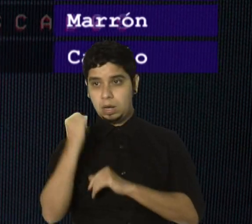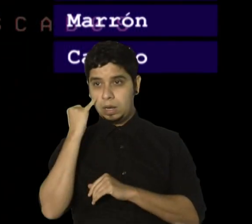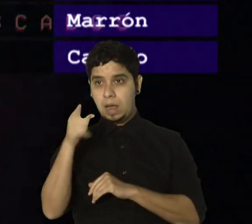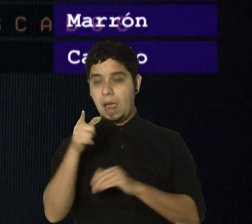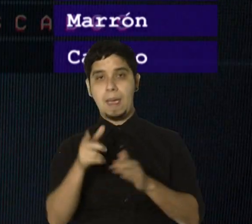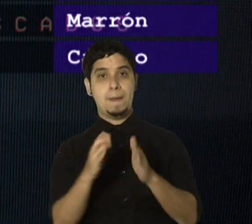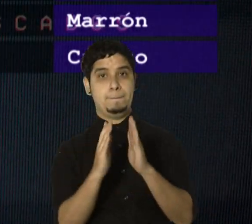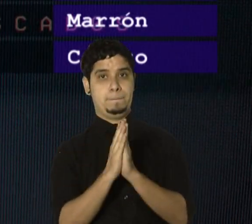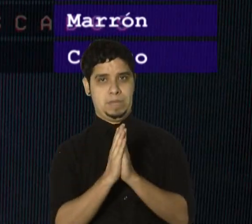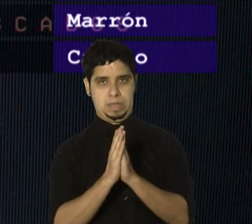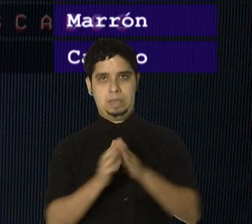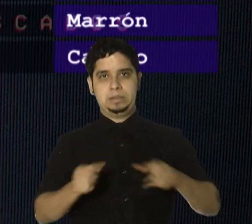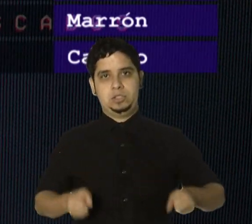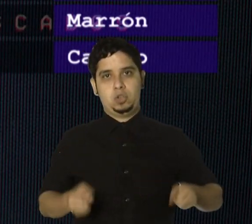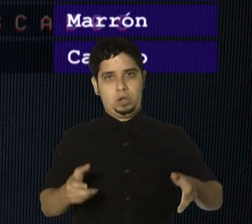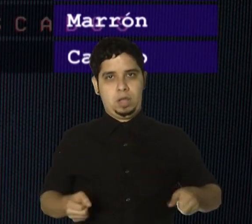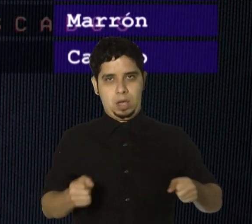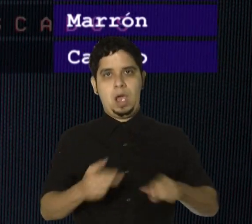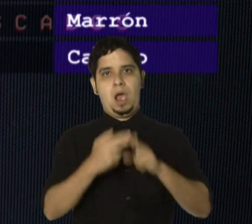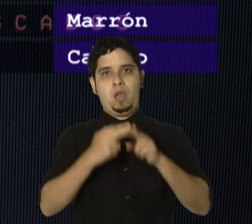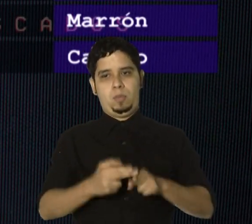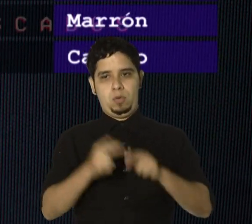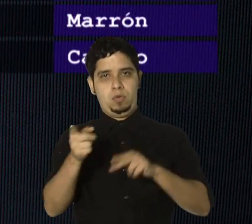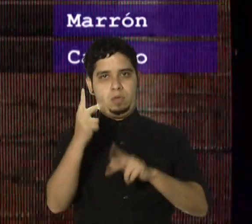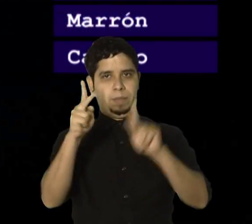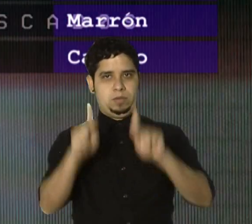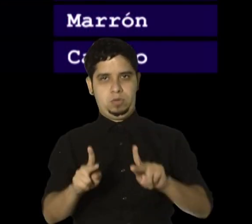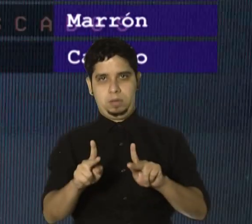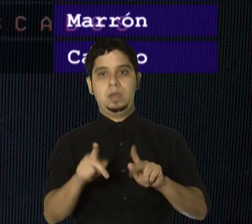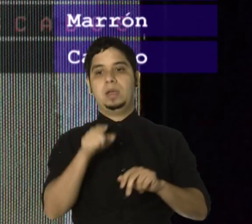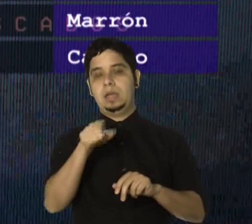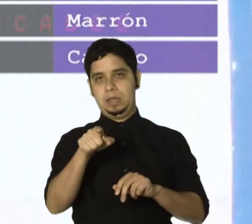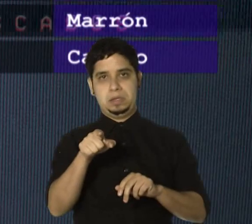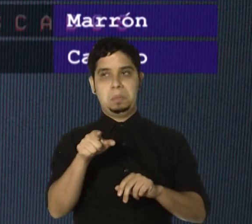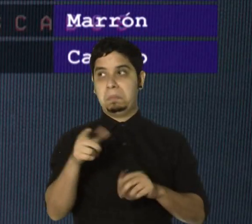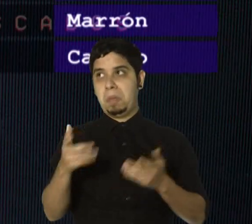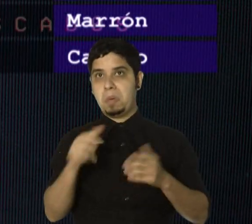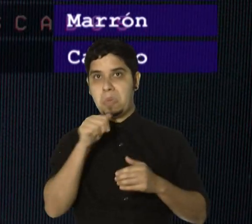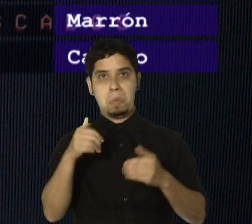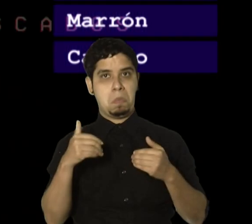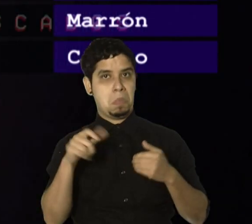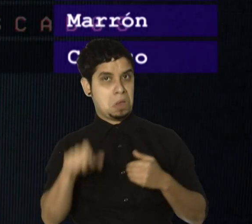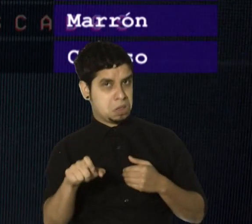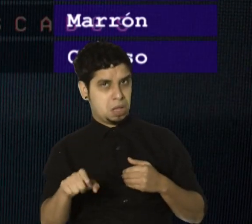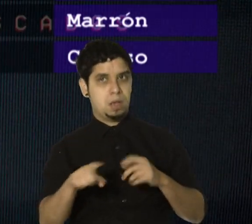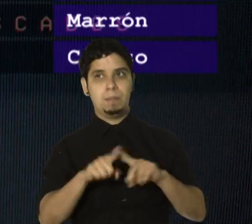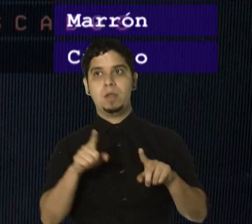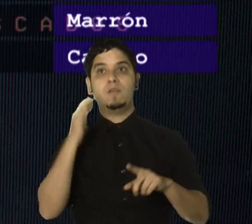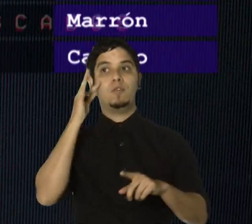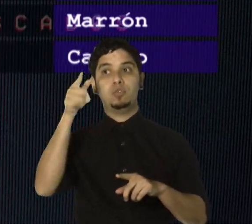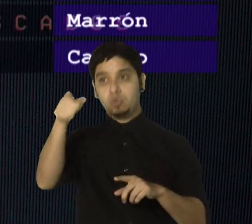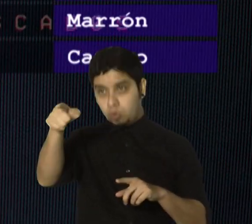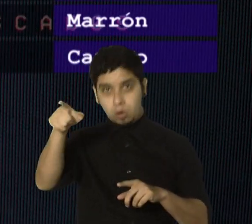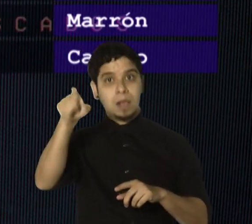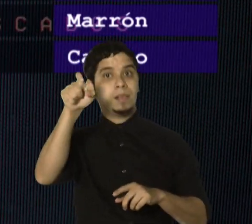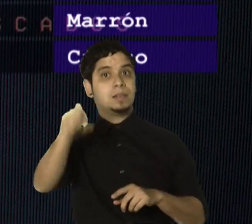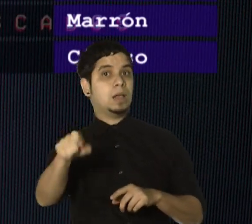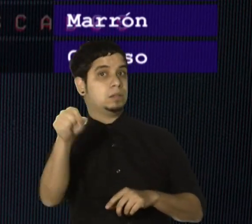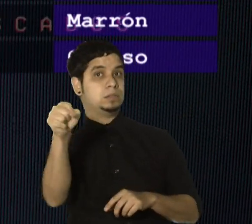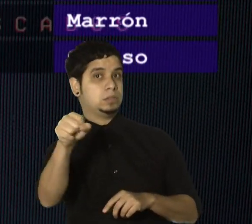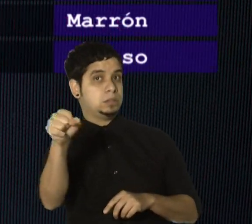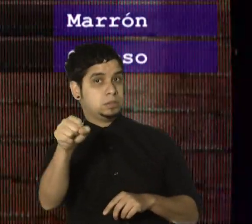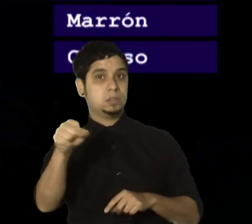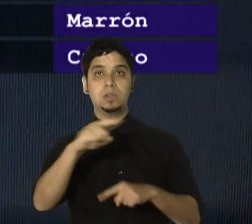petición de una silla de ruedas a nombre de una persona, en el momento esa persona no la necesita, pero más adelante en su vida a lo mejor sí la necesita.